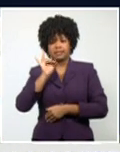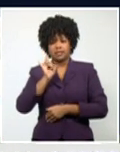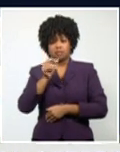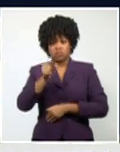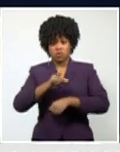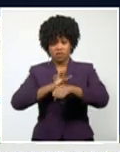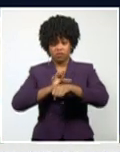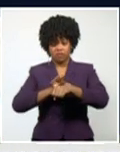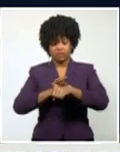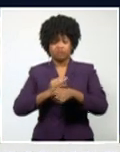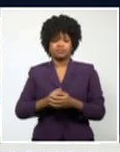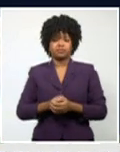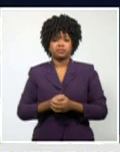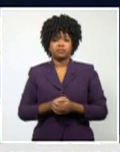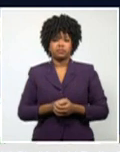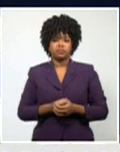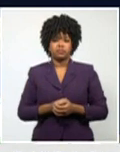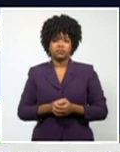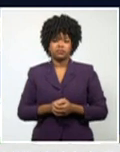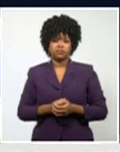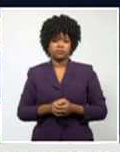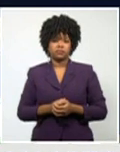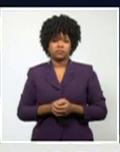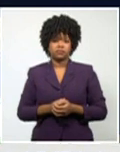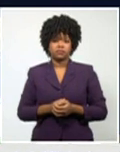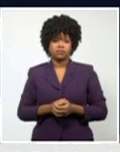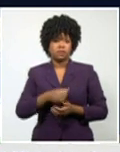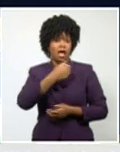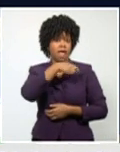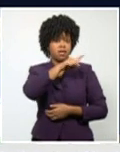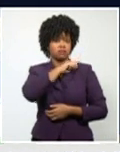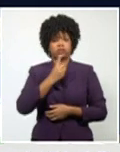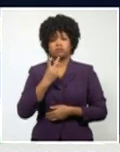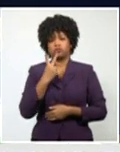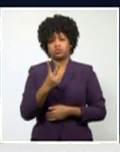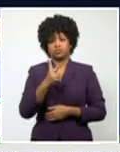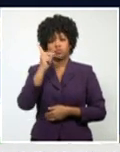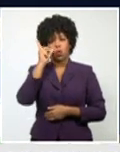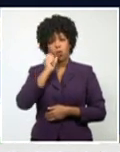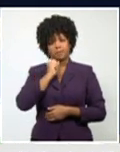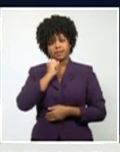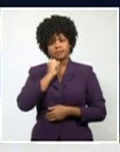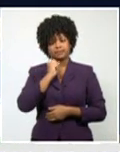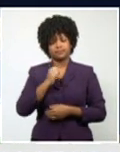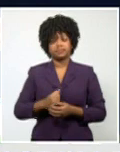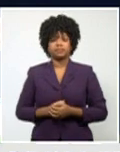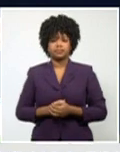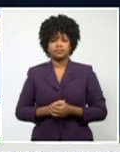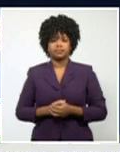y en el día de ayer solo 2 son del sexo masculino. Y de esta forma, en la epidemia en nuestro